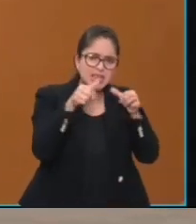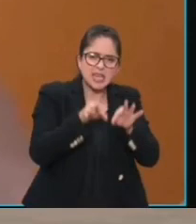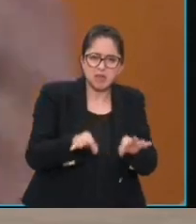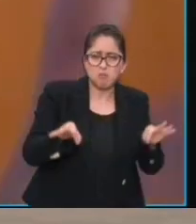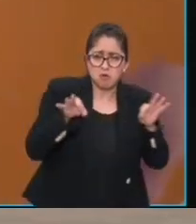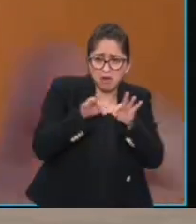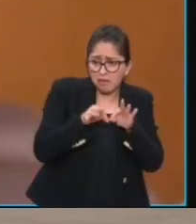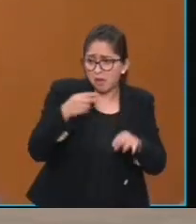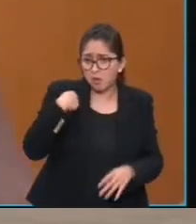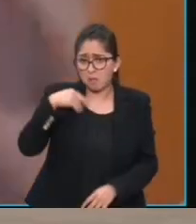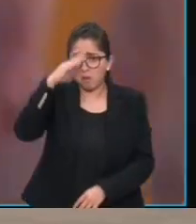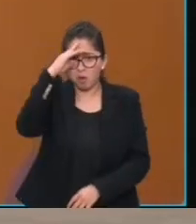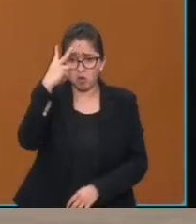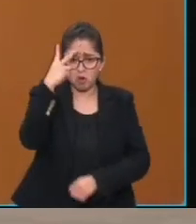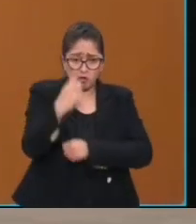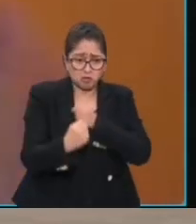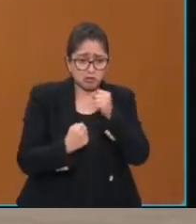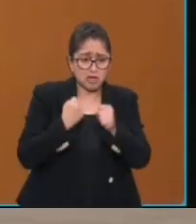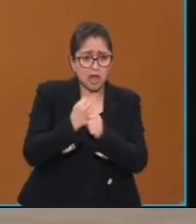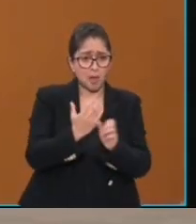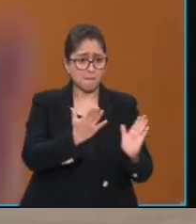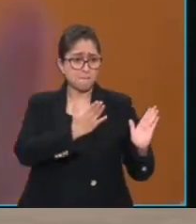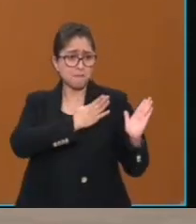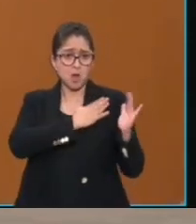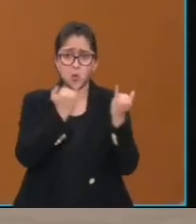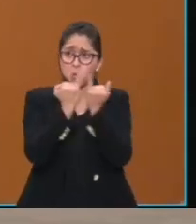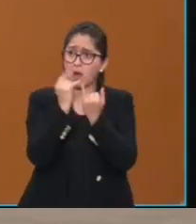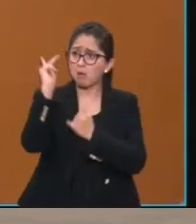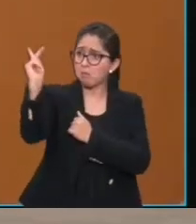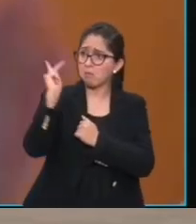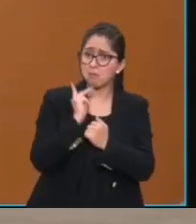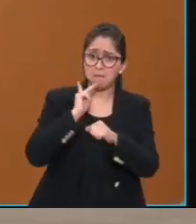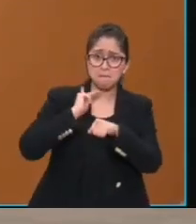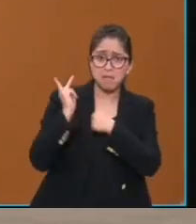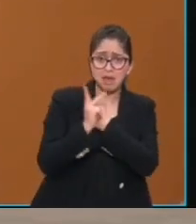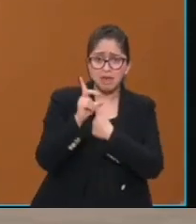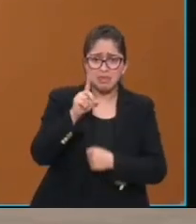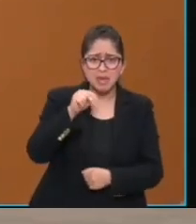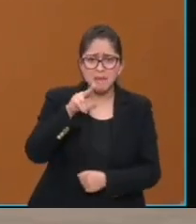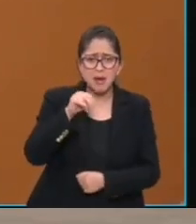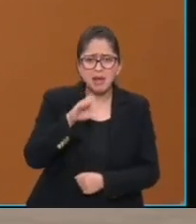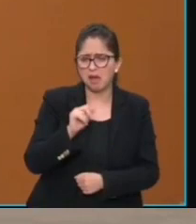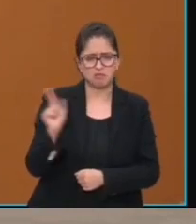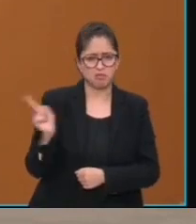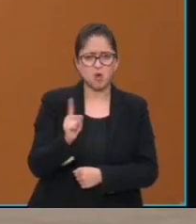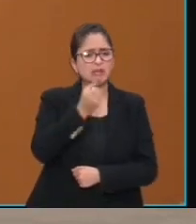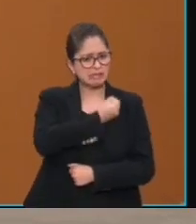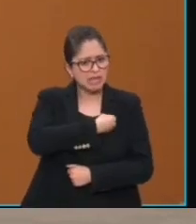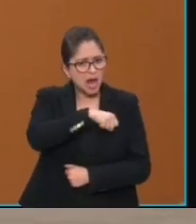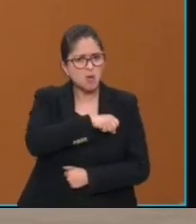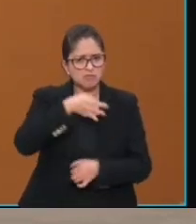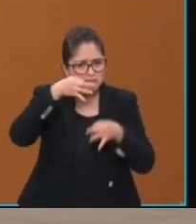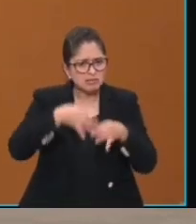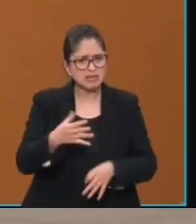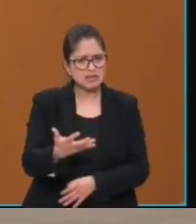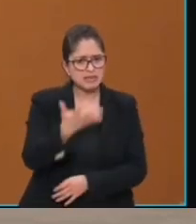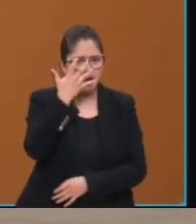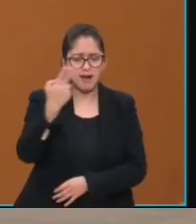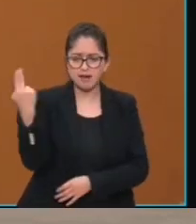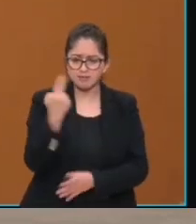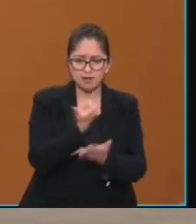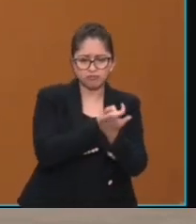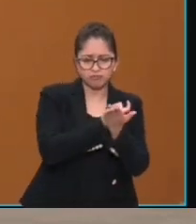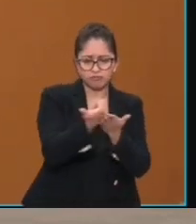prometer en 2 años ser Dinamarca, no. La salud es seria y la salud requiere de presupuesto,